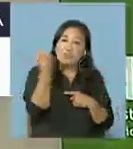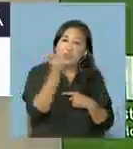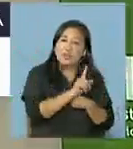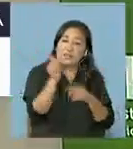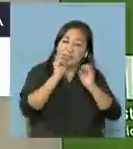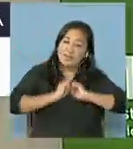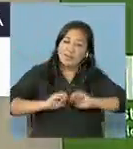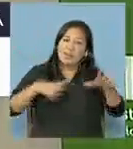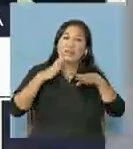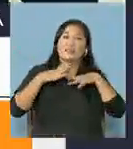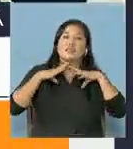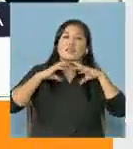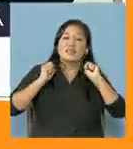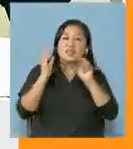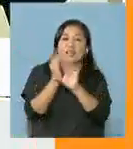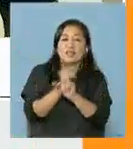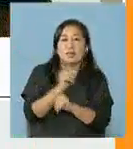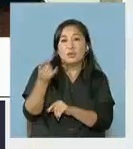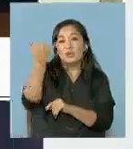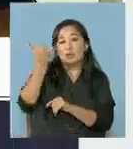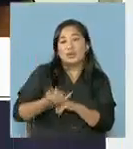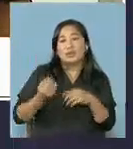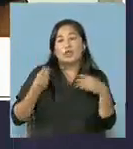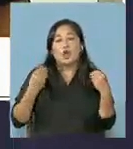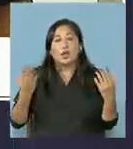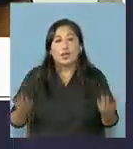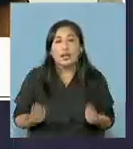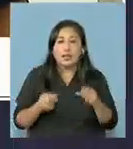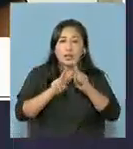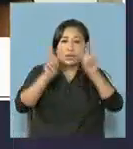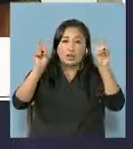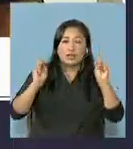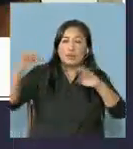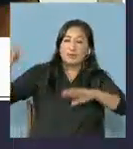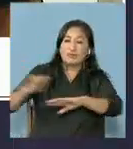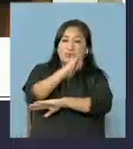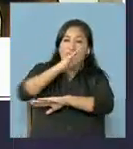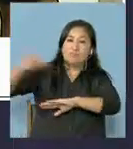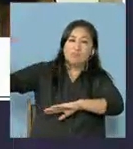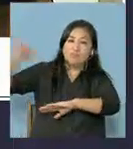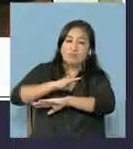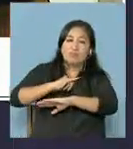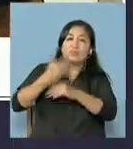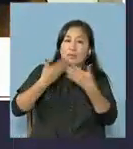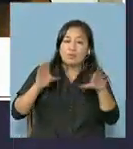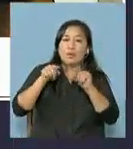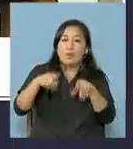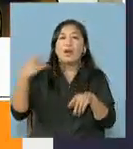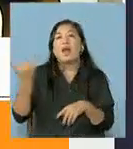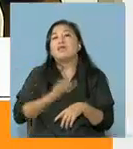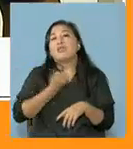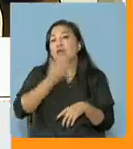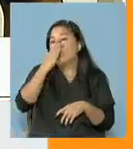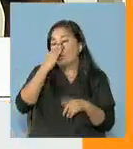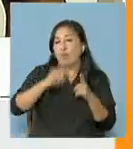este anuncio de la Secretaría de Transporte, que va a tener también que ver con el tema de los vuelos que se van ya a habilitar para Córdoba y